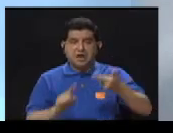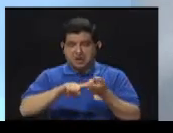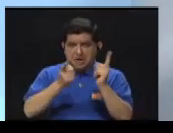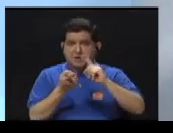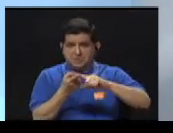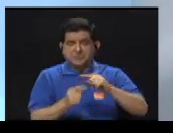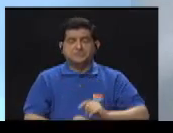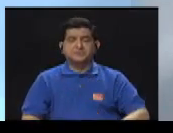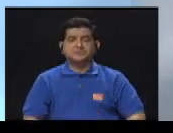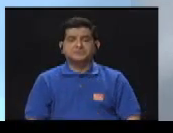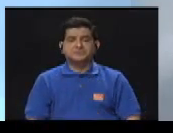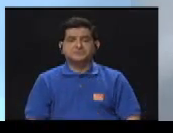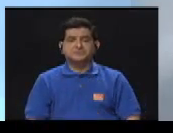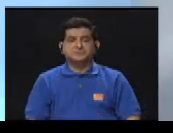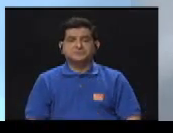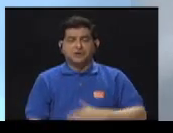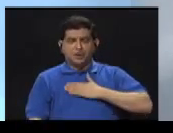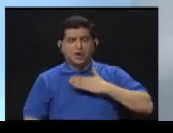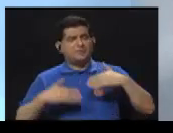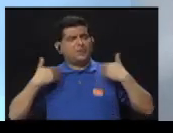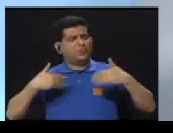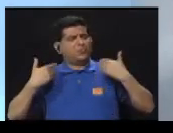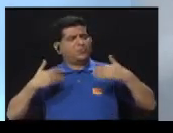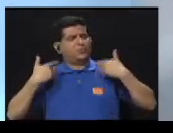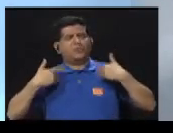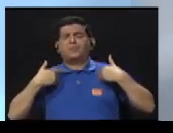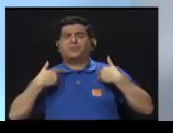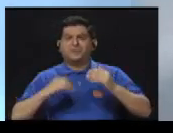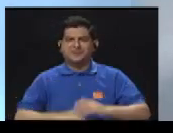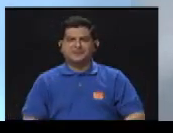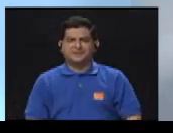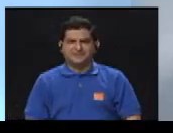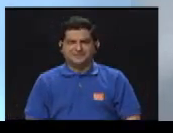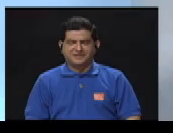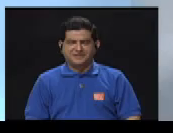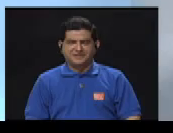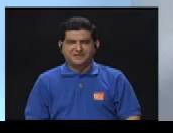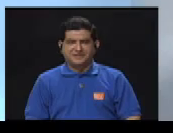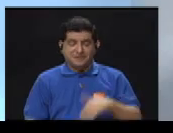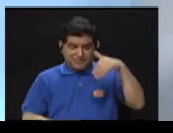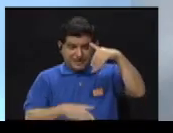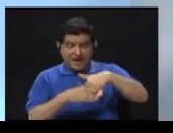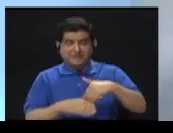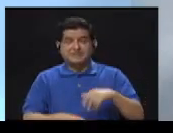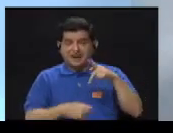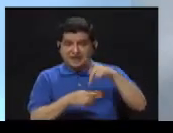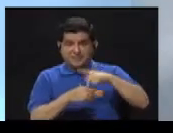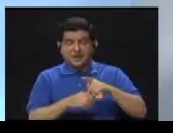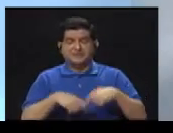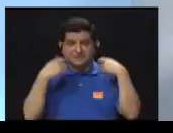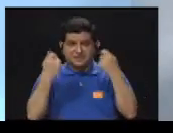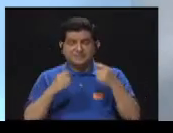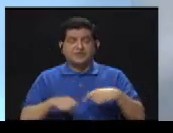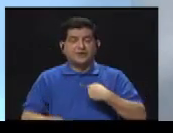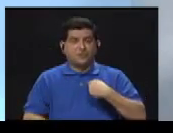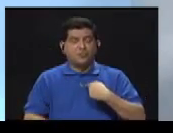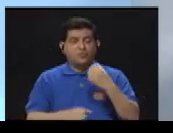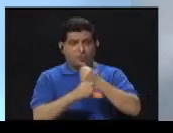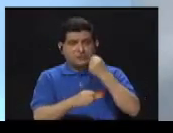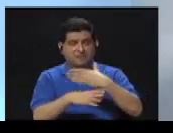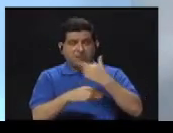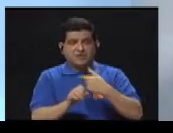acá, y eso me alegró mucho, porque, o sea, me alegró mucho el hecho de que entrara en el festival, porque, digamos, uno hace las cosas